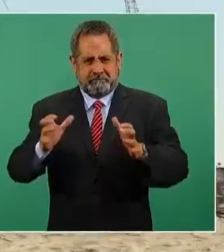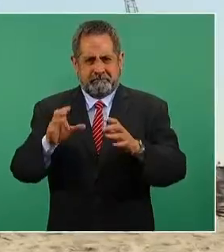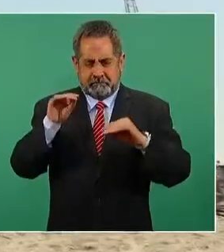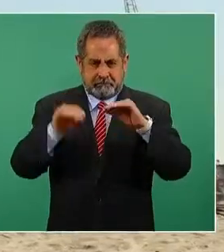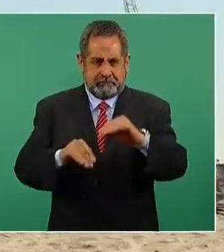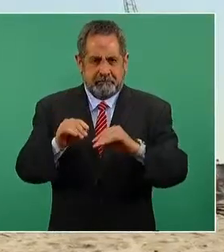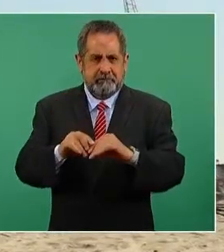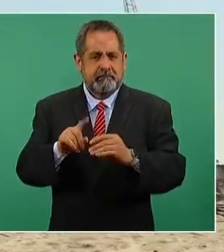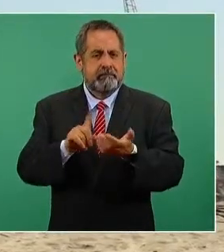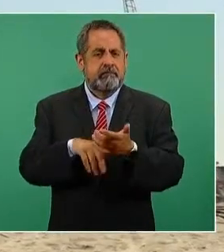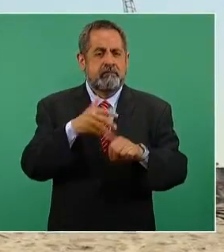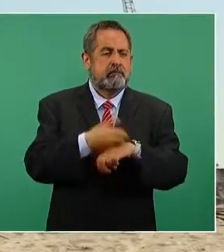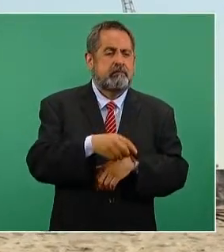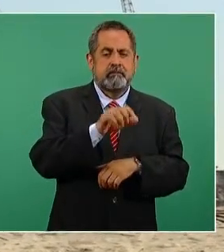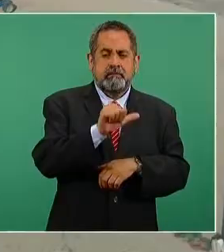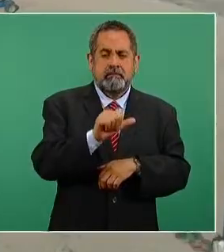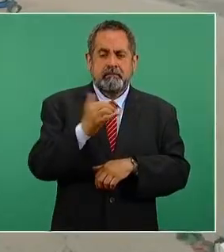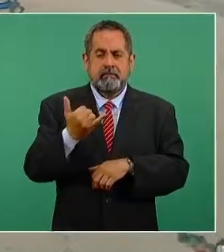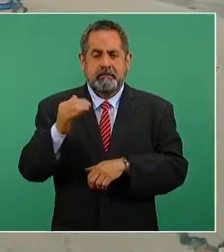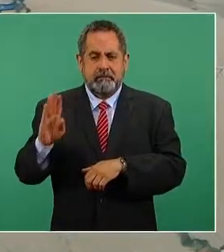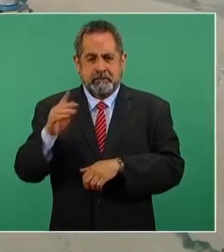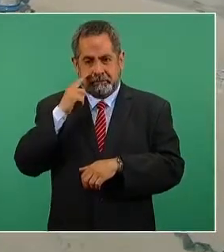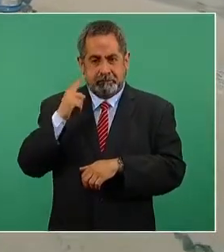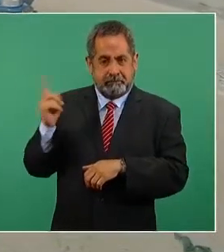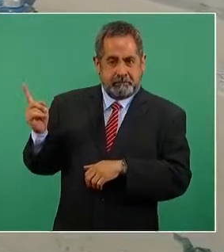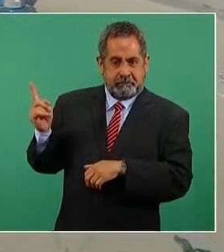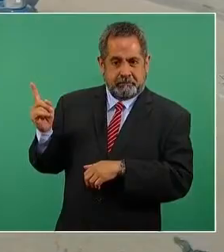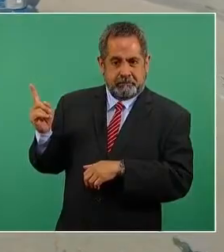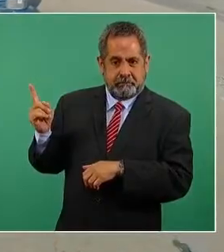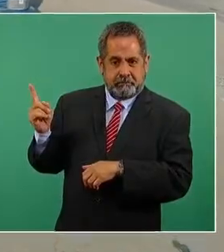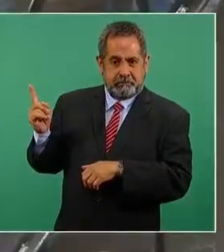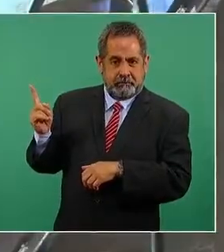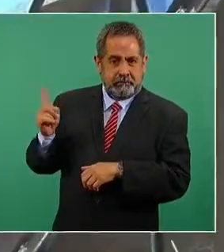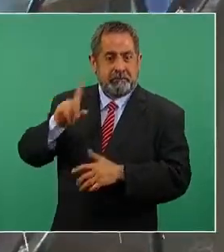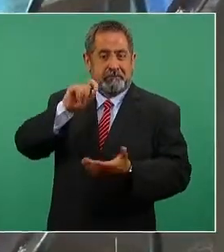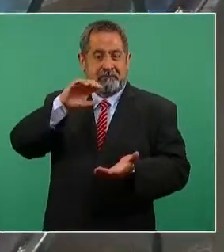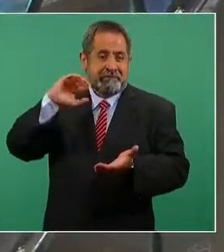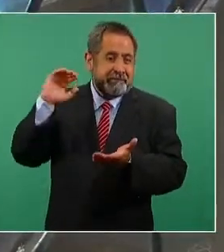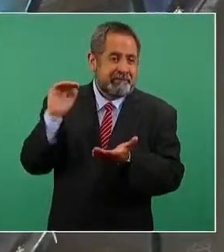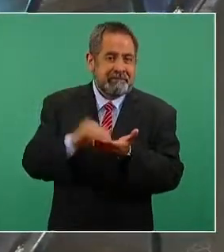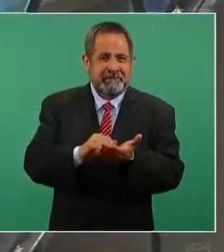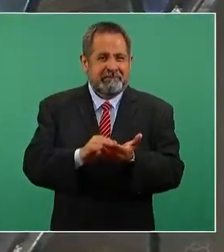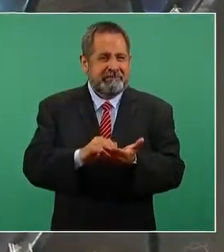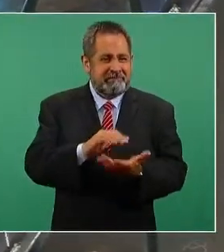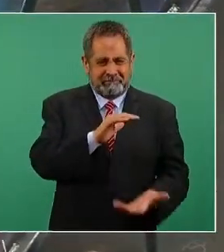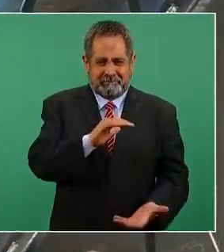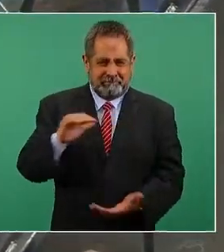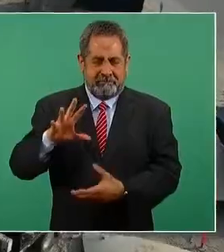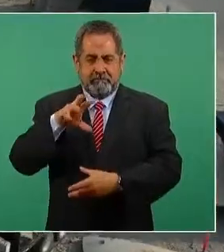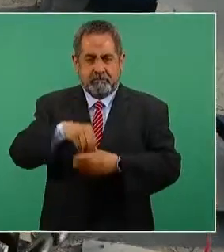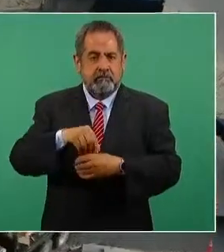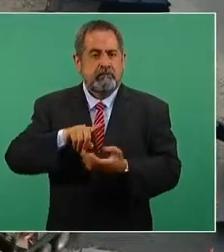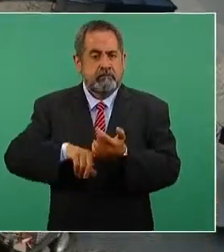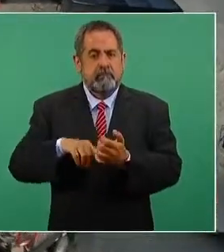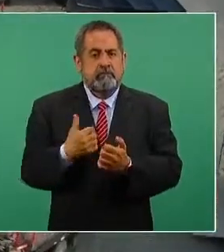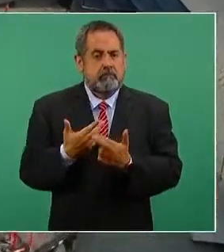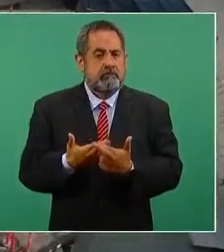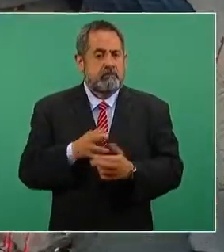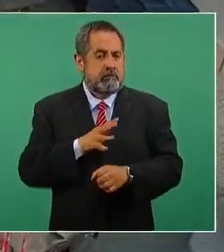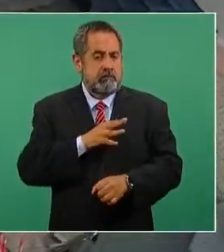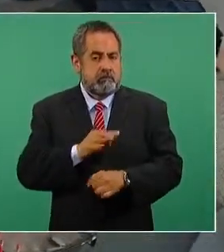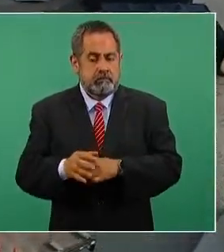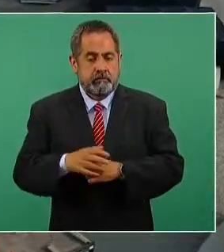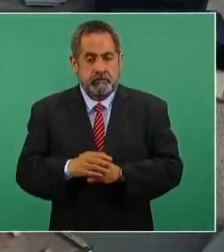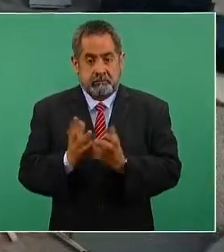A y B en los tanques esféricos de la zona sur, con capacidad de 20.000 barriles, y el montaje de columnas con gajo muñón y gajos intermedios en